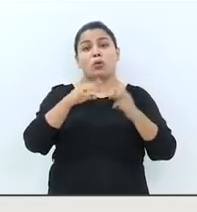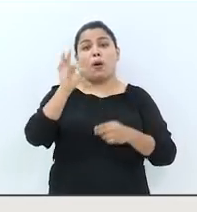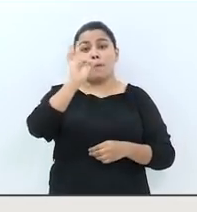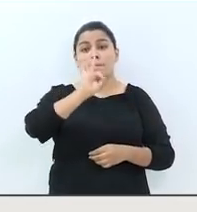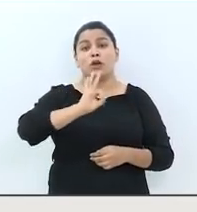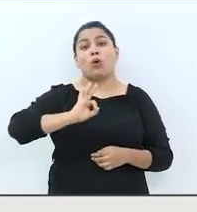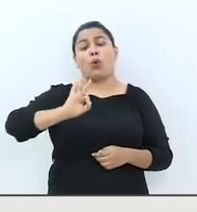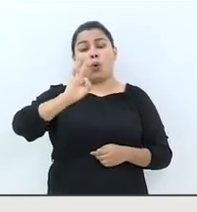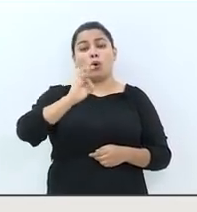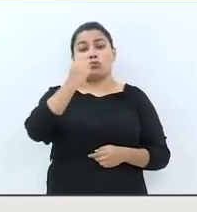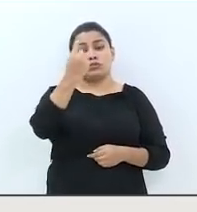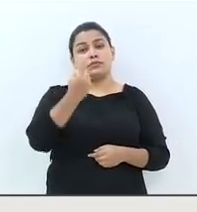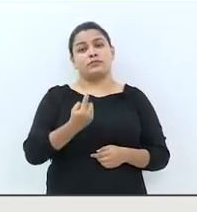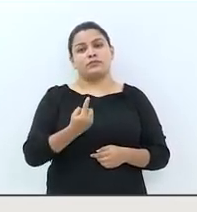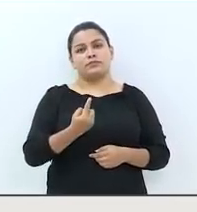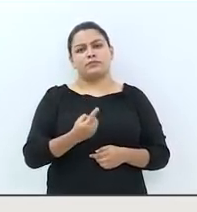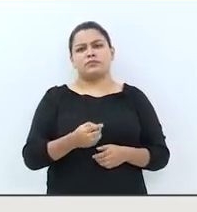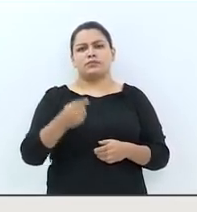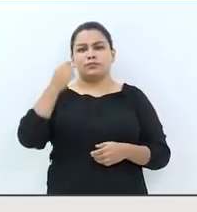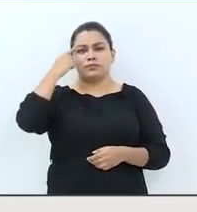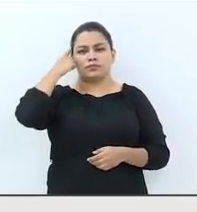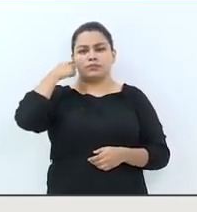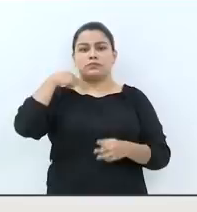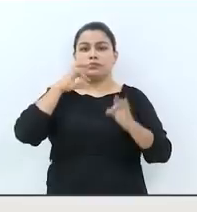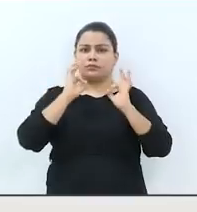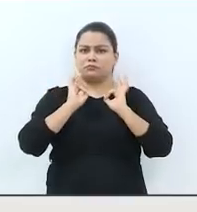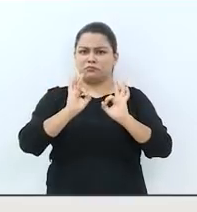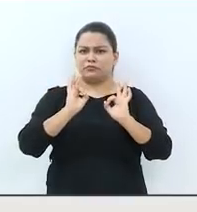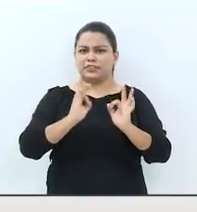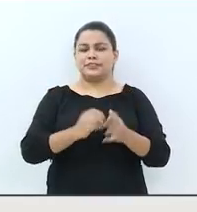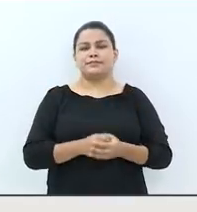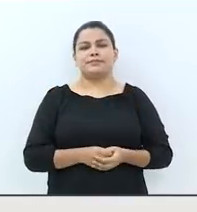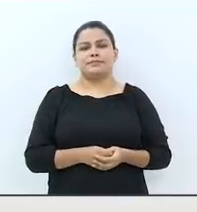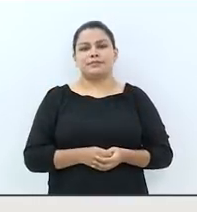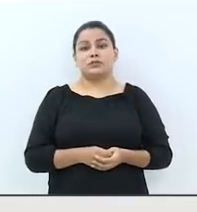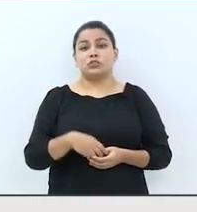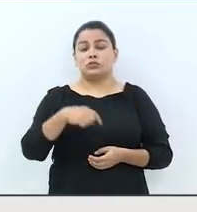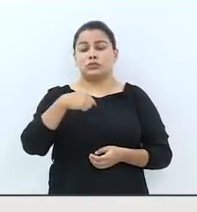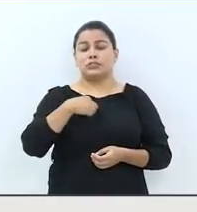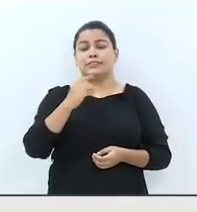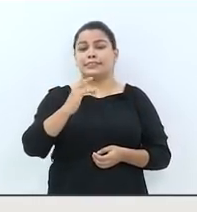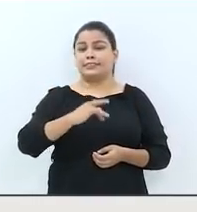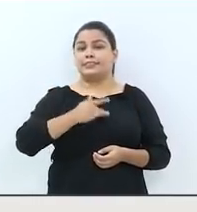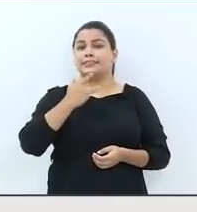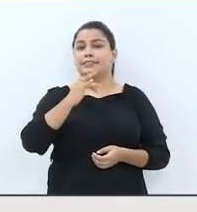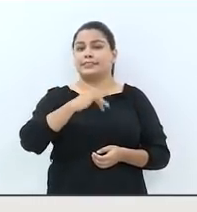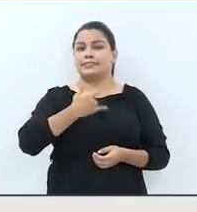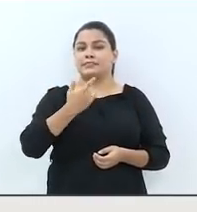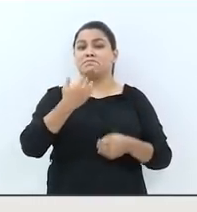Me encanta esto. Fantástico, Elsa. Sin duda, siento que